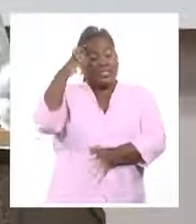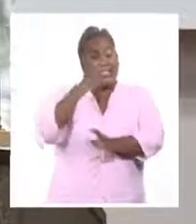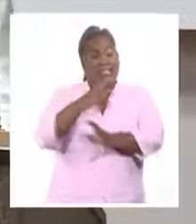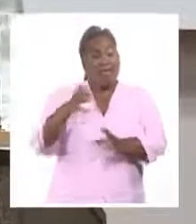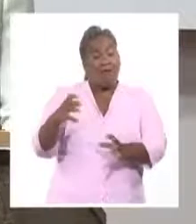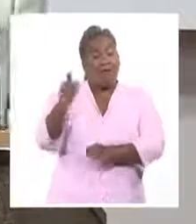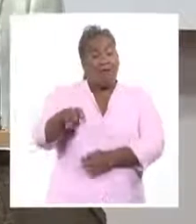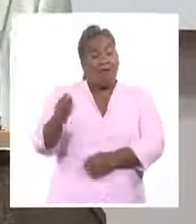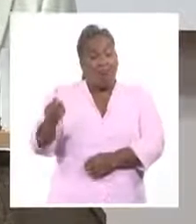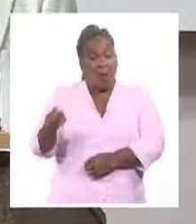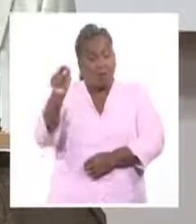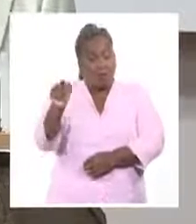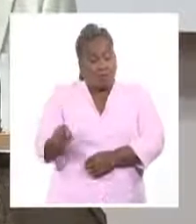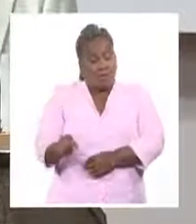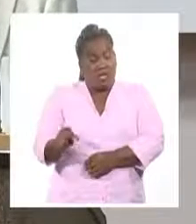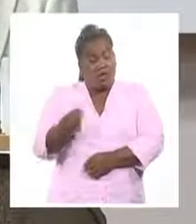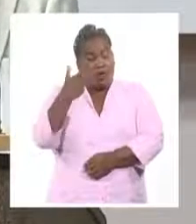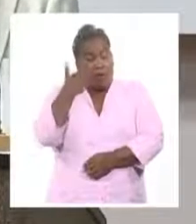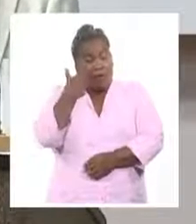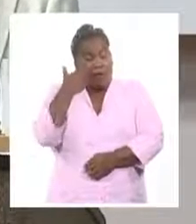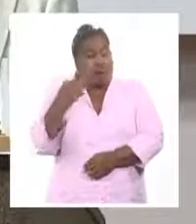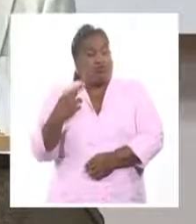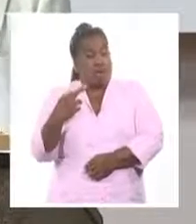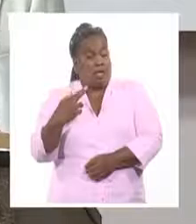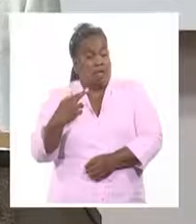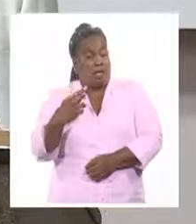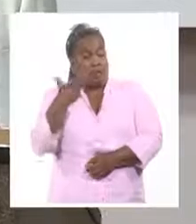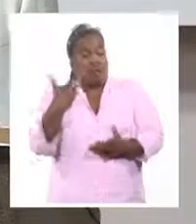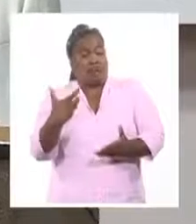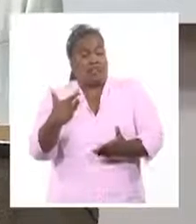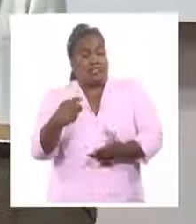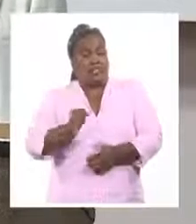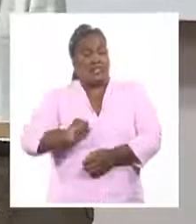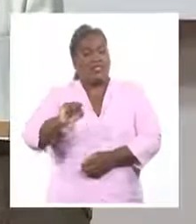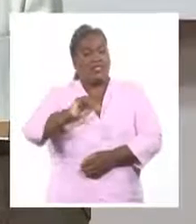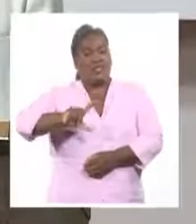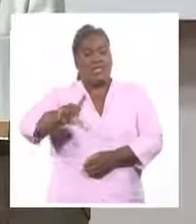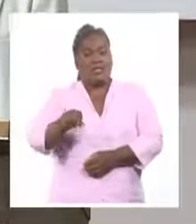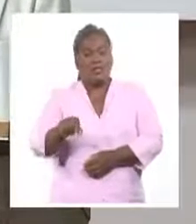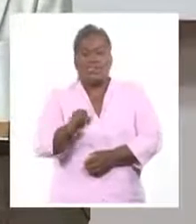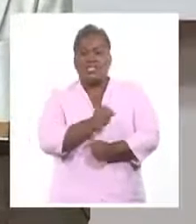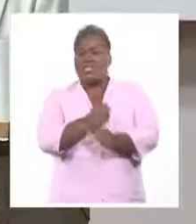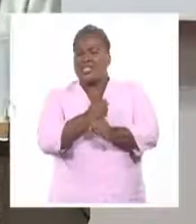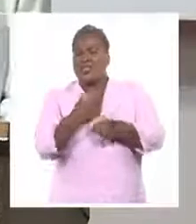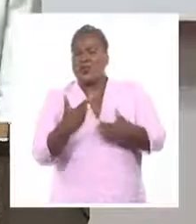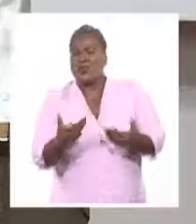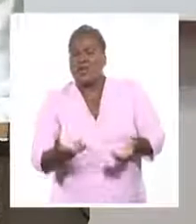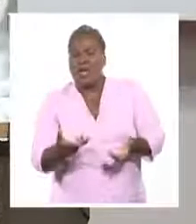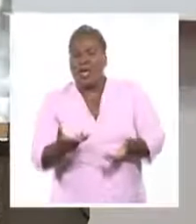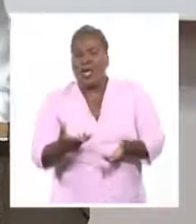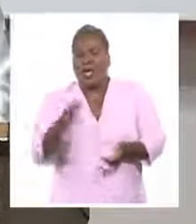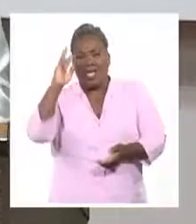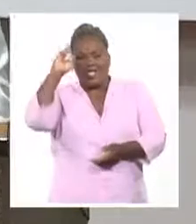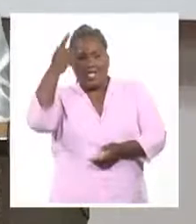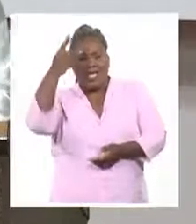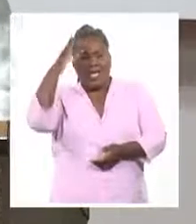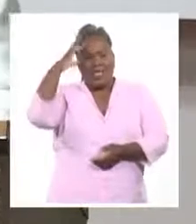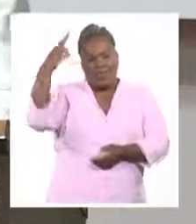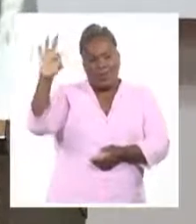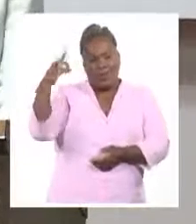fin, personalidades con reconocimiento social. Para ello se valen de un potente aparato de reproducción ideológica con